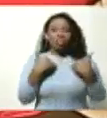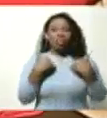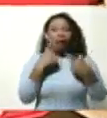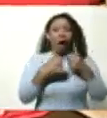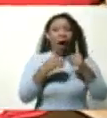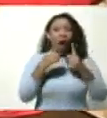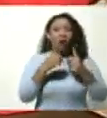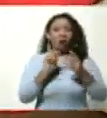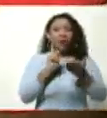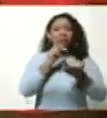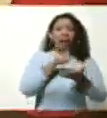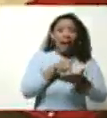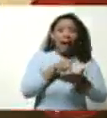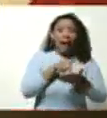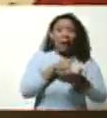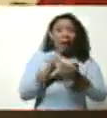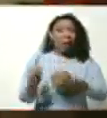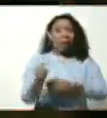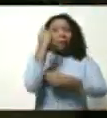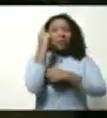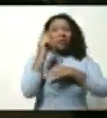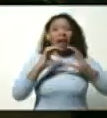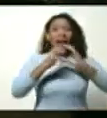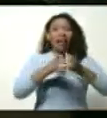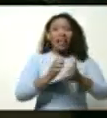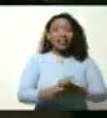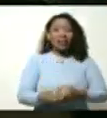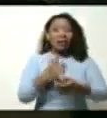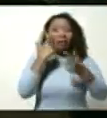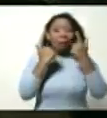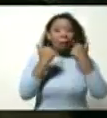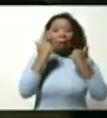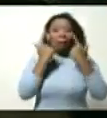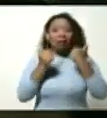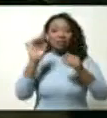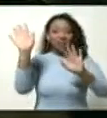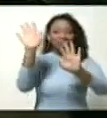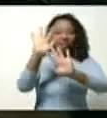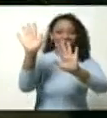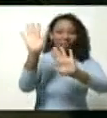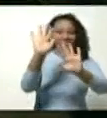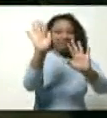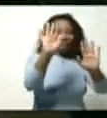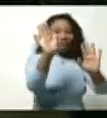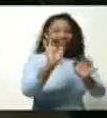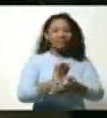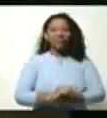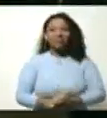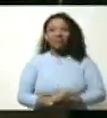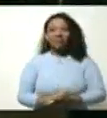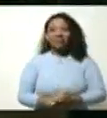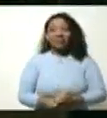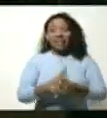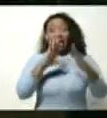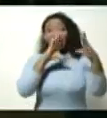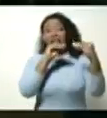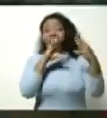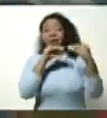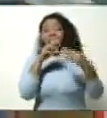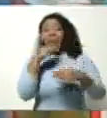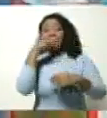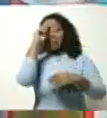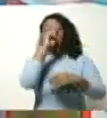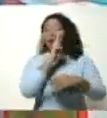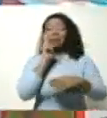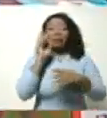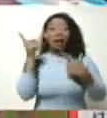los que llegaron hoy de primerito a clase. ¡Chao! Ni hablar de los padres, porque